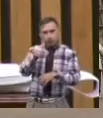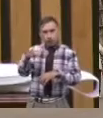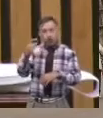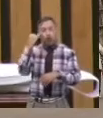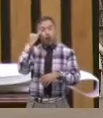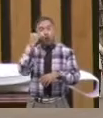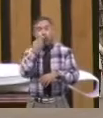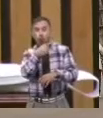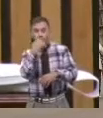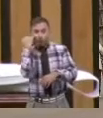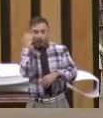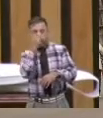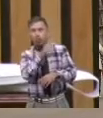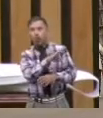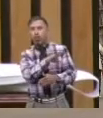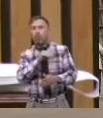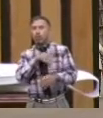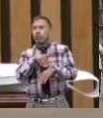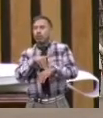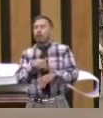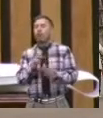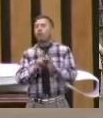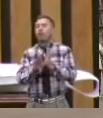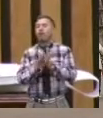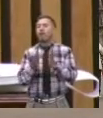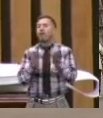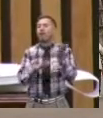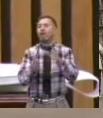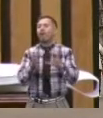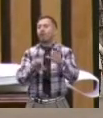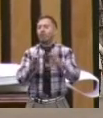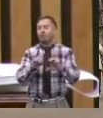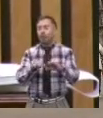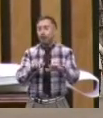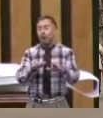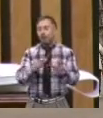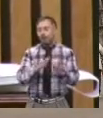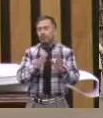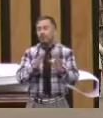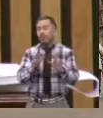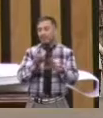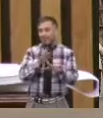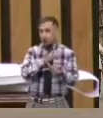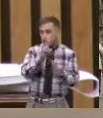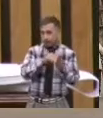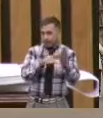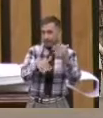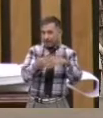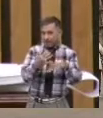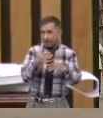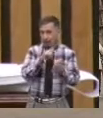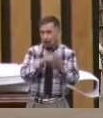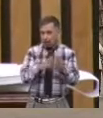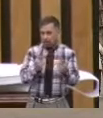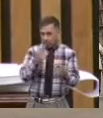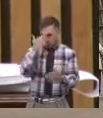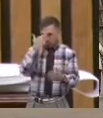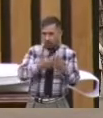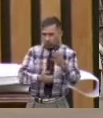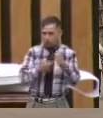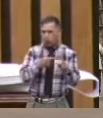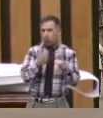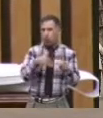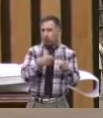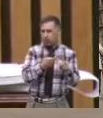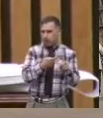Continúo con la cita. La naturaleza de la infracción cometida en el ejercicio 2015 fue sustantiva, al igual que